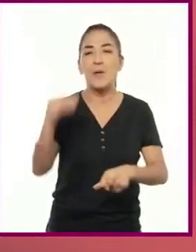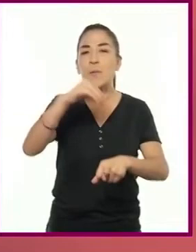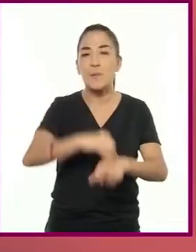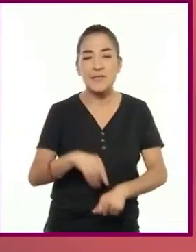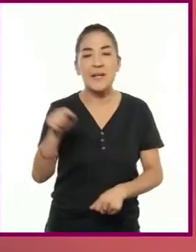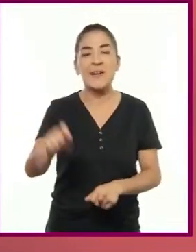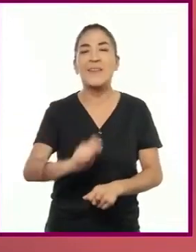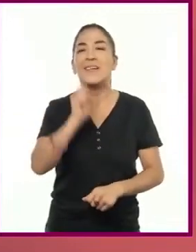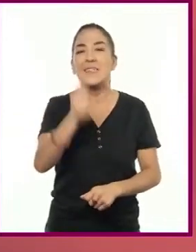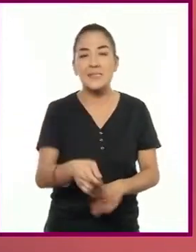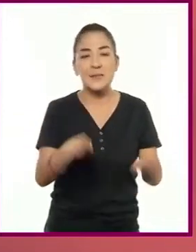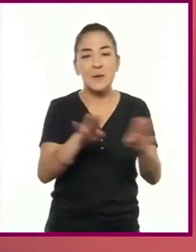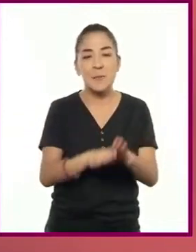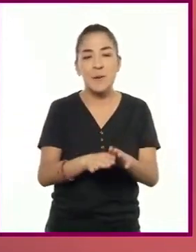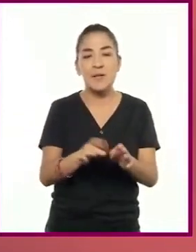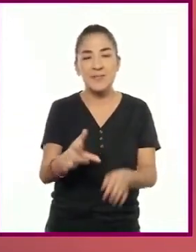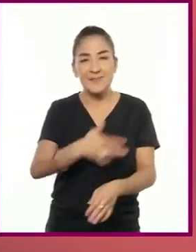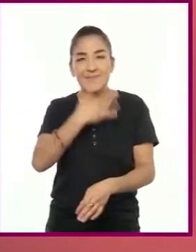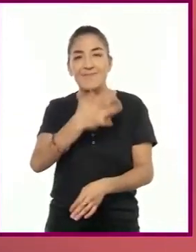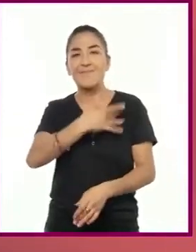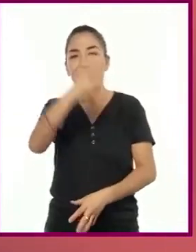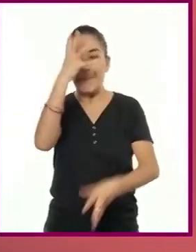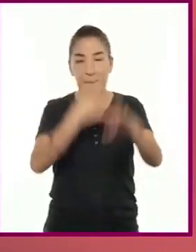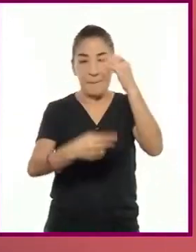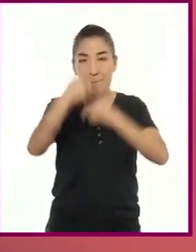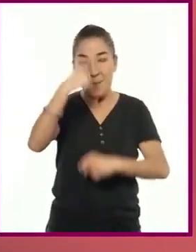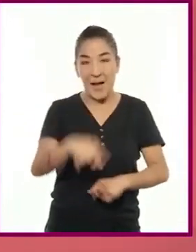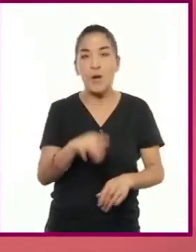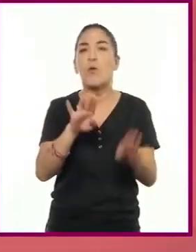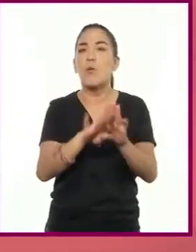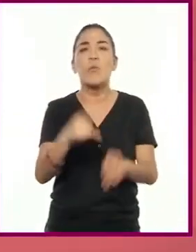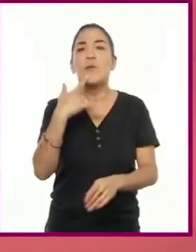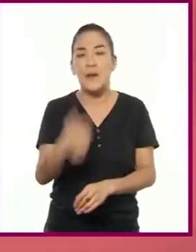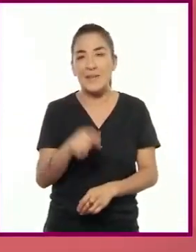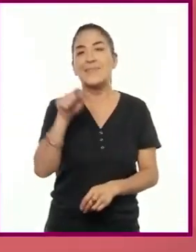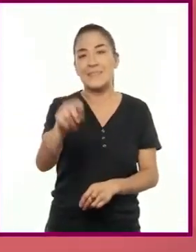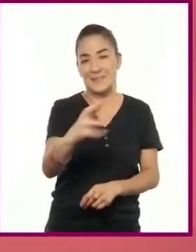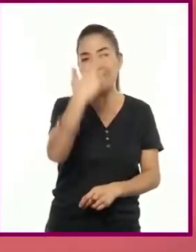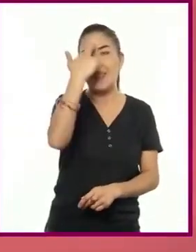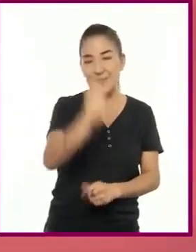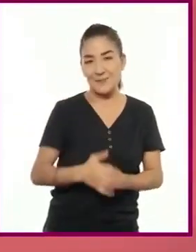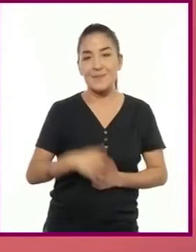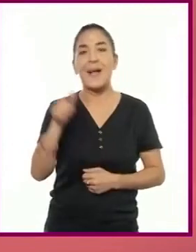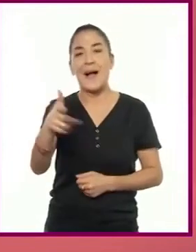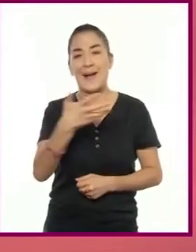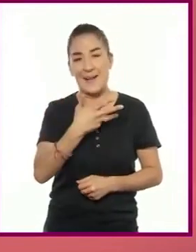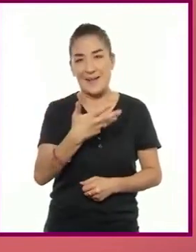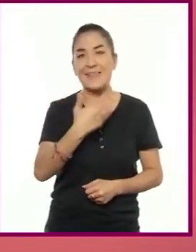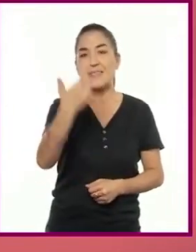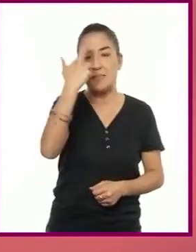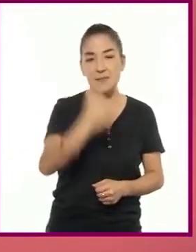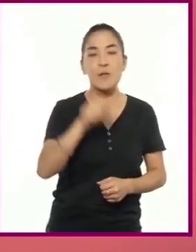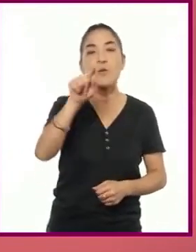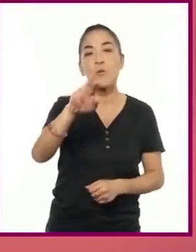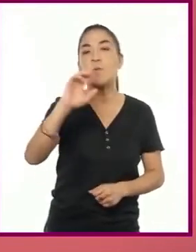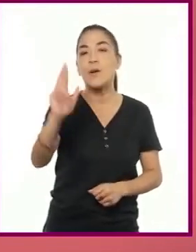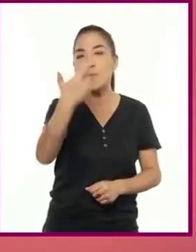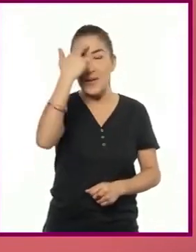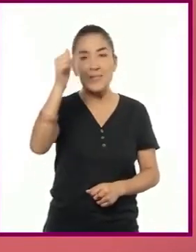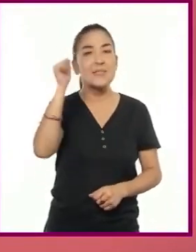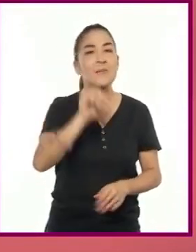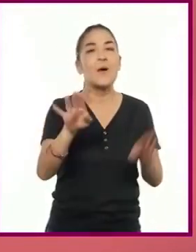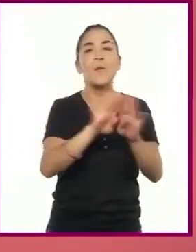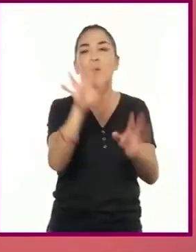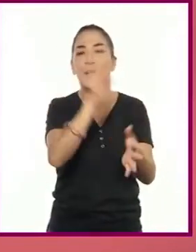tiene la intención de persuadir y para lograrlo da razones. Tienes mucha razón. Recuerden siempre